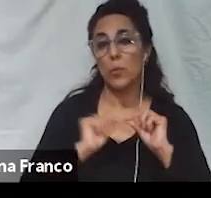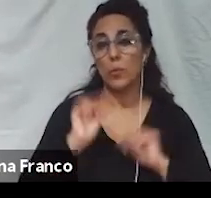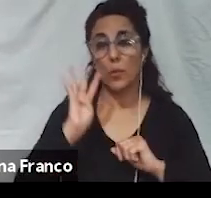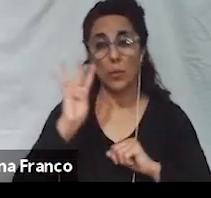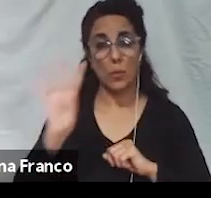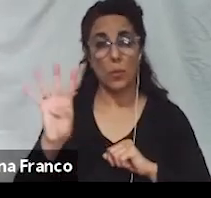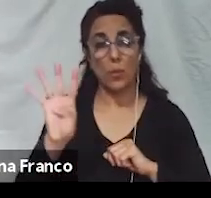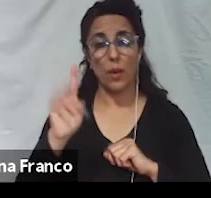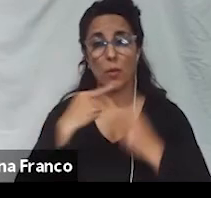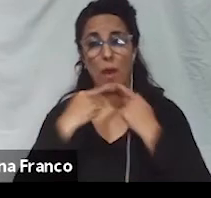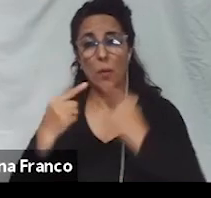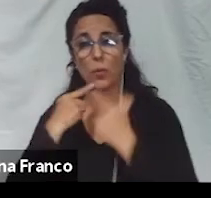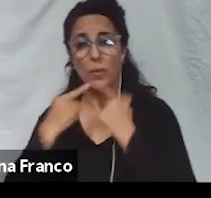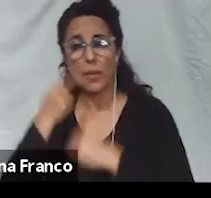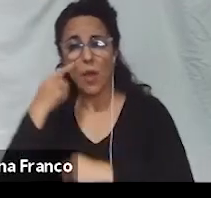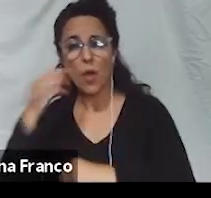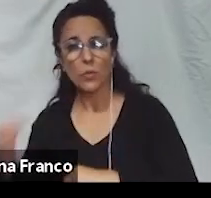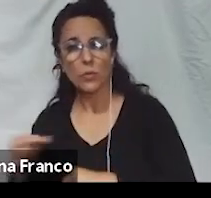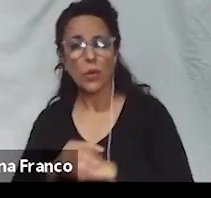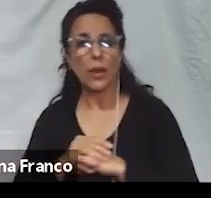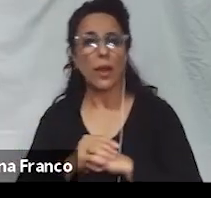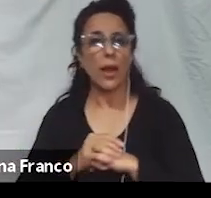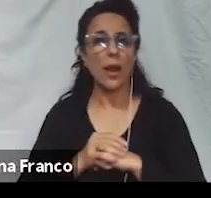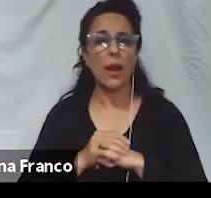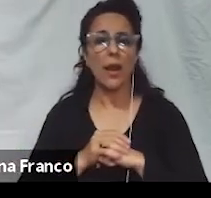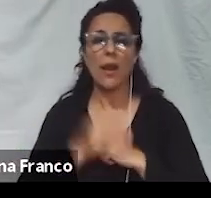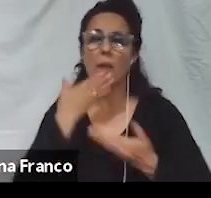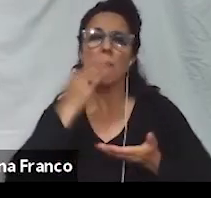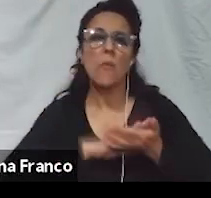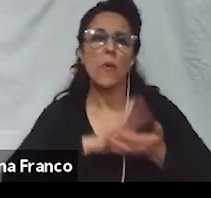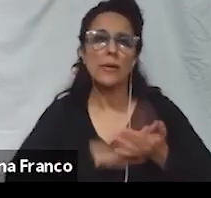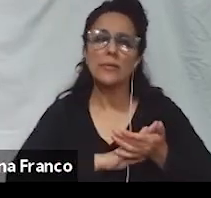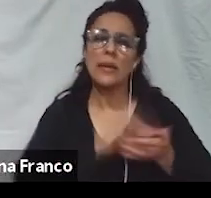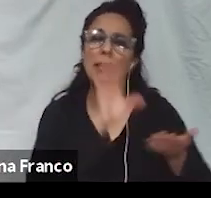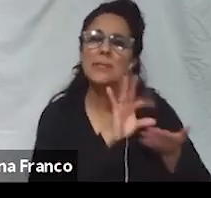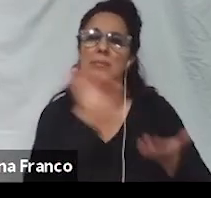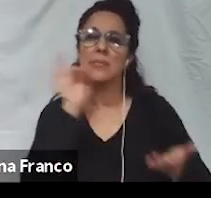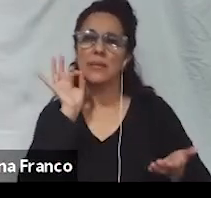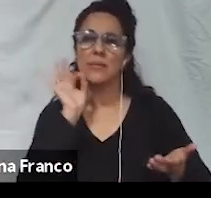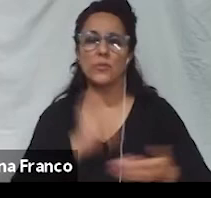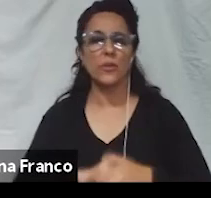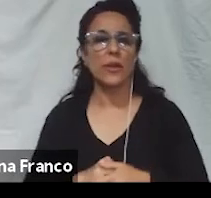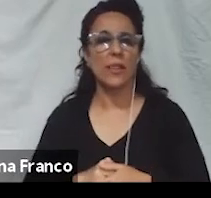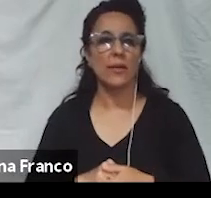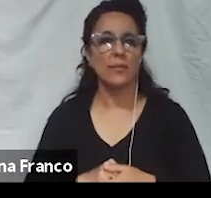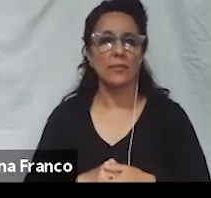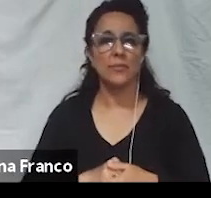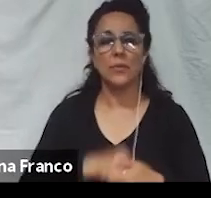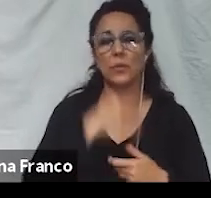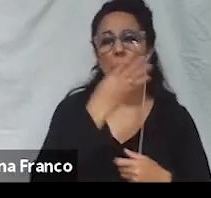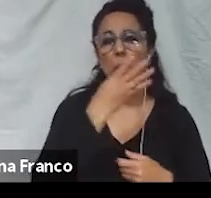el paso 4, que es auditar la muestra seleccionada. Acá es donde ya venimos, agarramos la